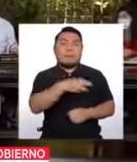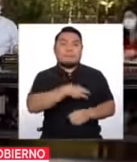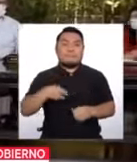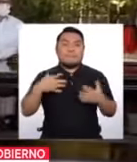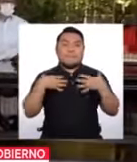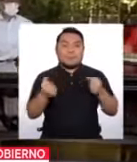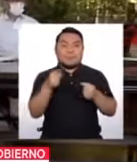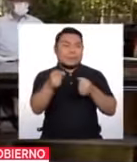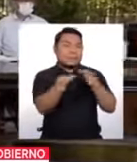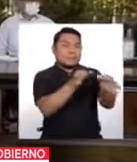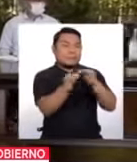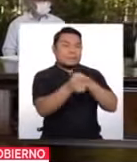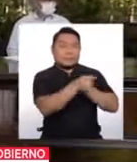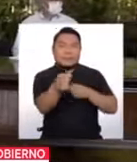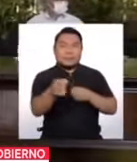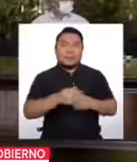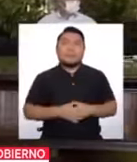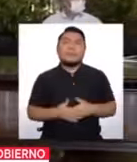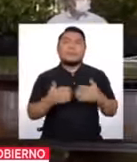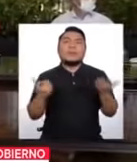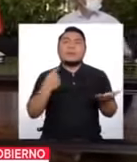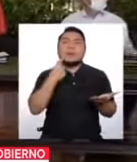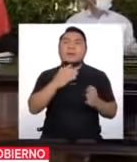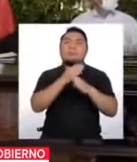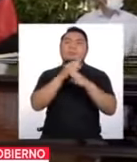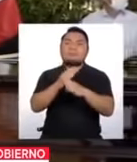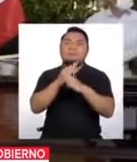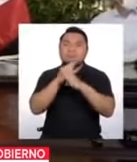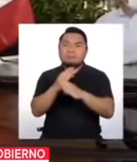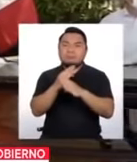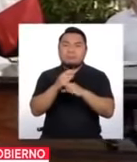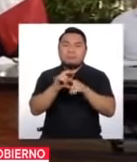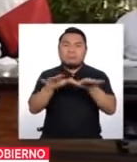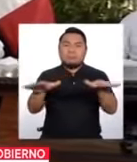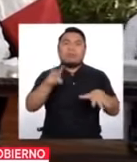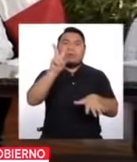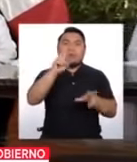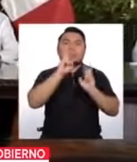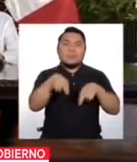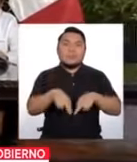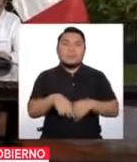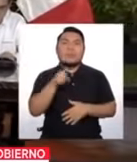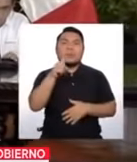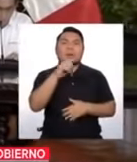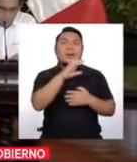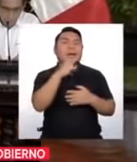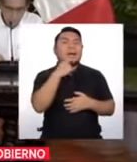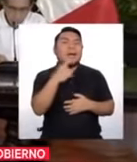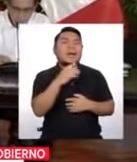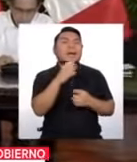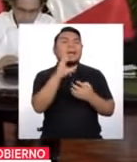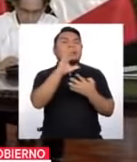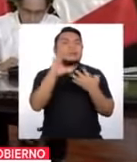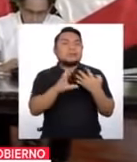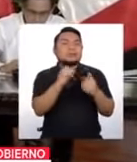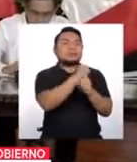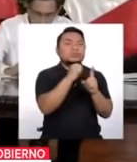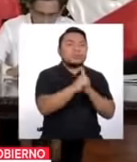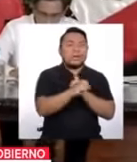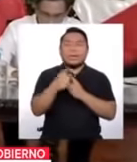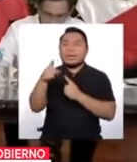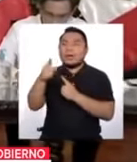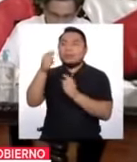nos explicaba de que la contención para el contagio tiene dos respuestas, una de carácter social y otra de carácter médico. En